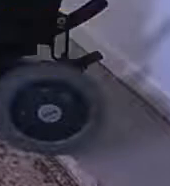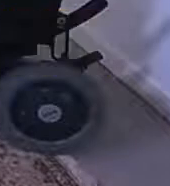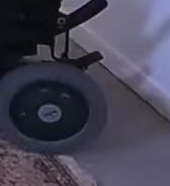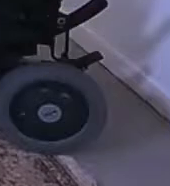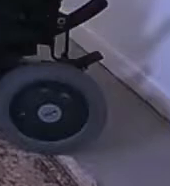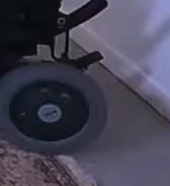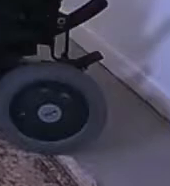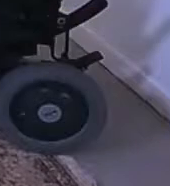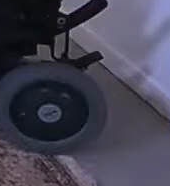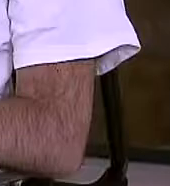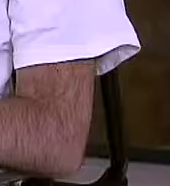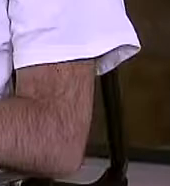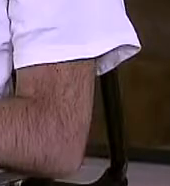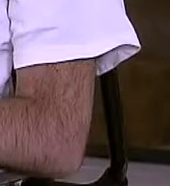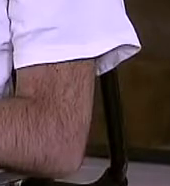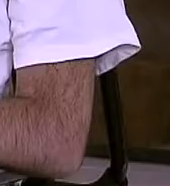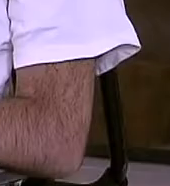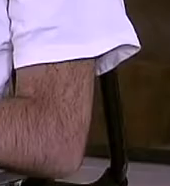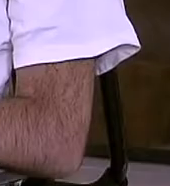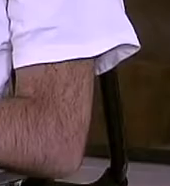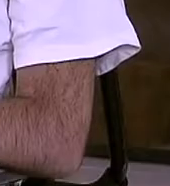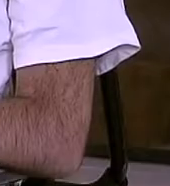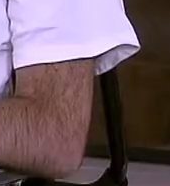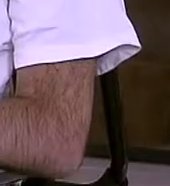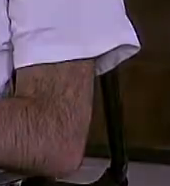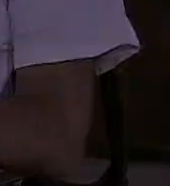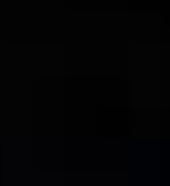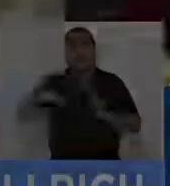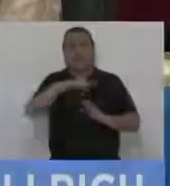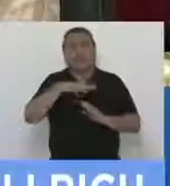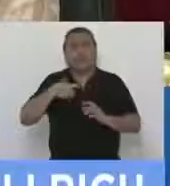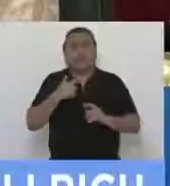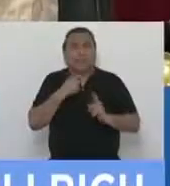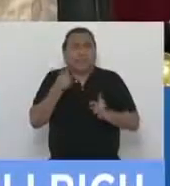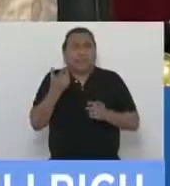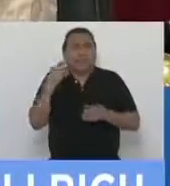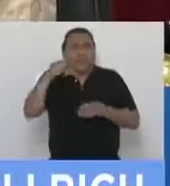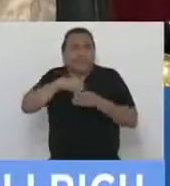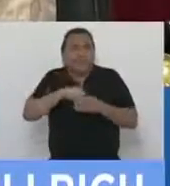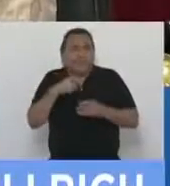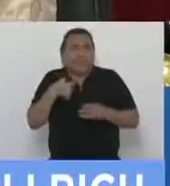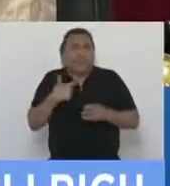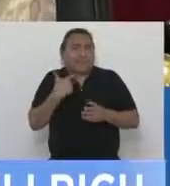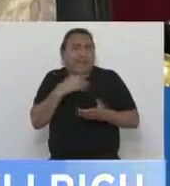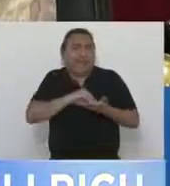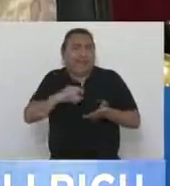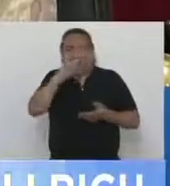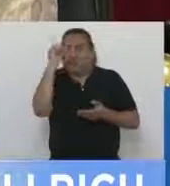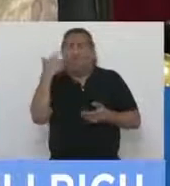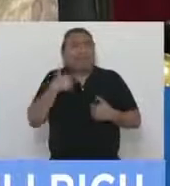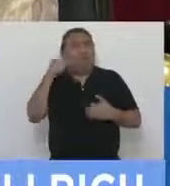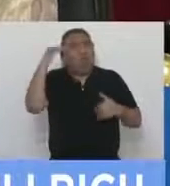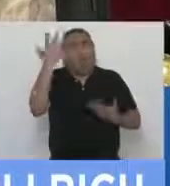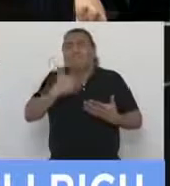tenemos. Y el triunfo más importante no llegó aún. Ser parte del Senado de la Nación ha sido uno de los honores más